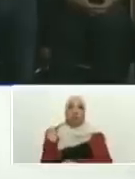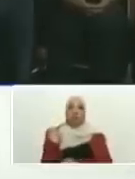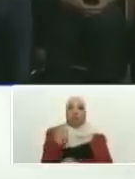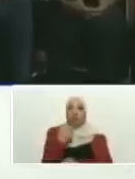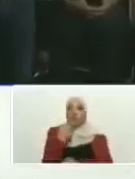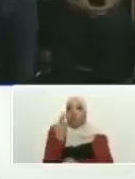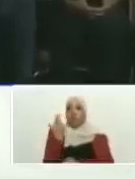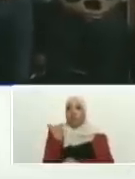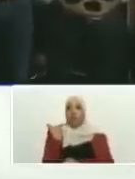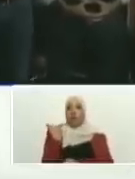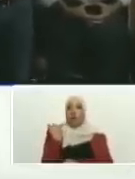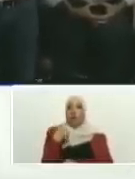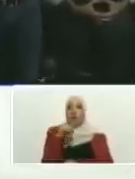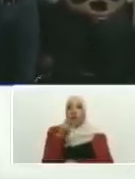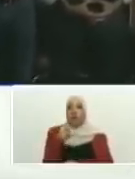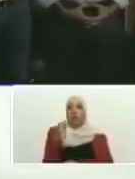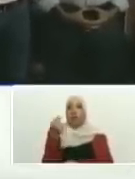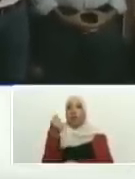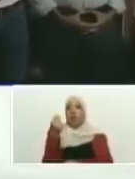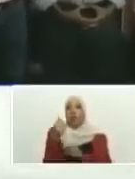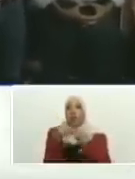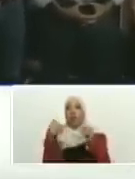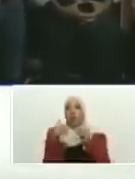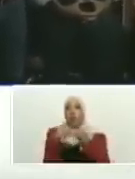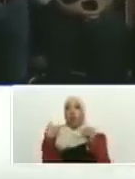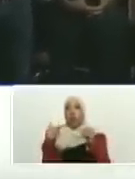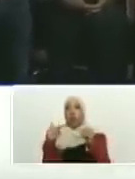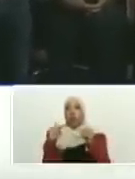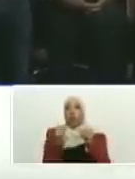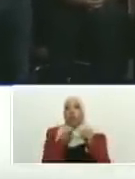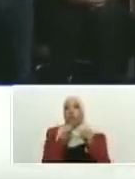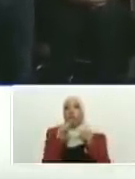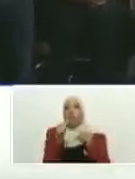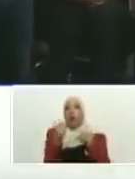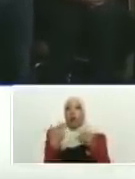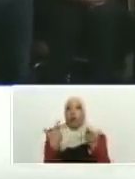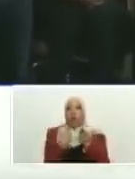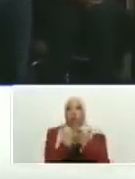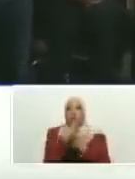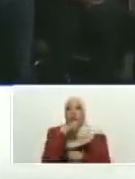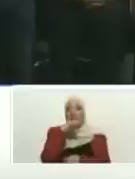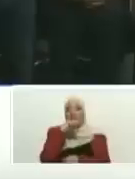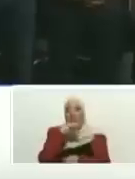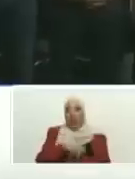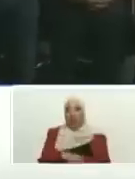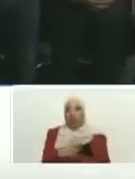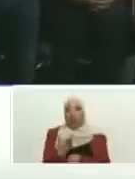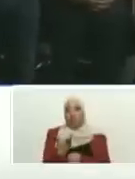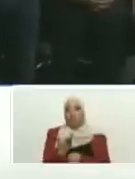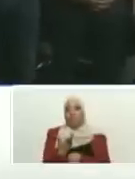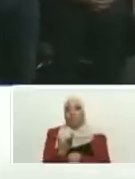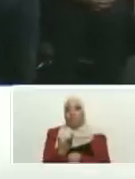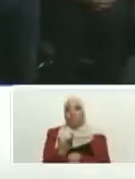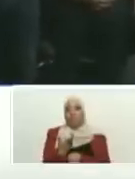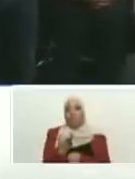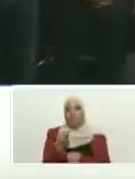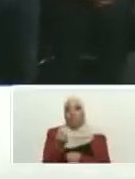y de esto. La plata sucia del enemigo, la platica sucia que